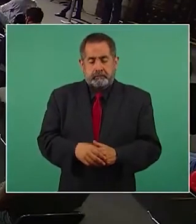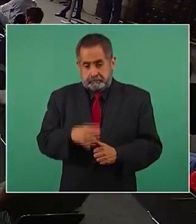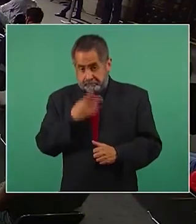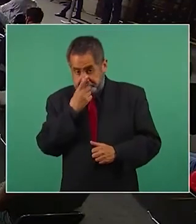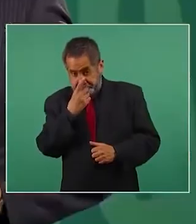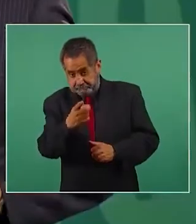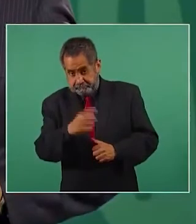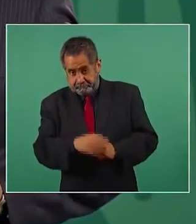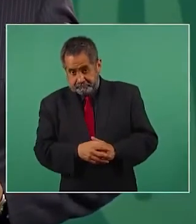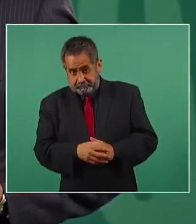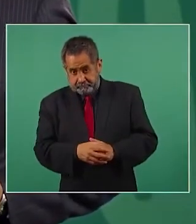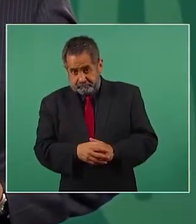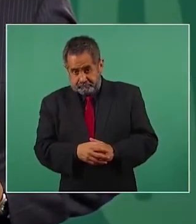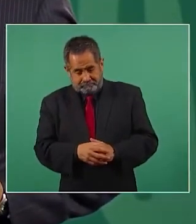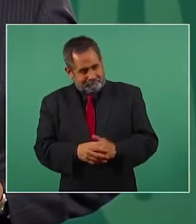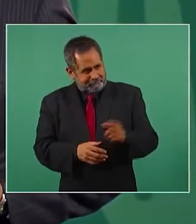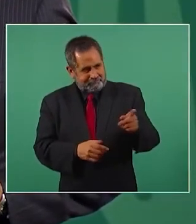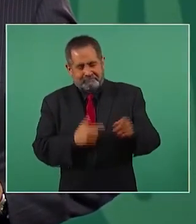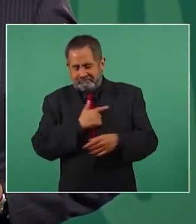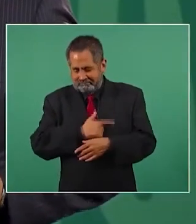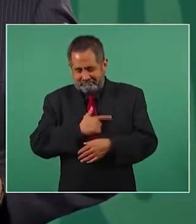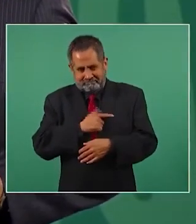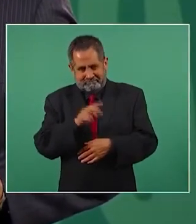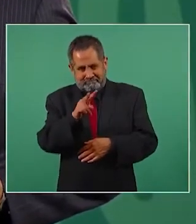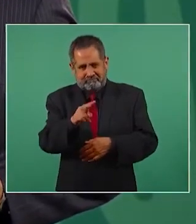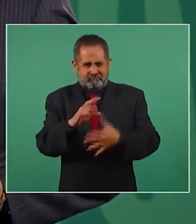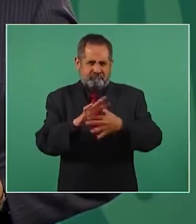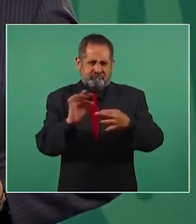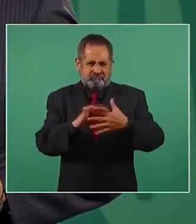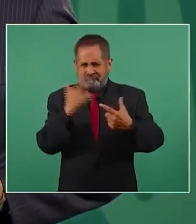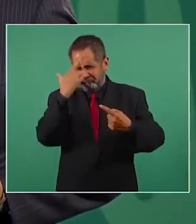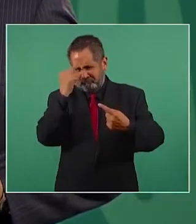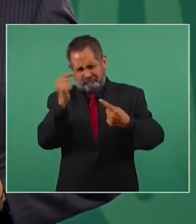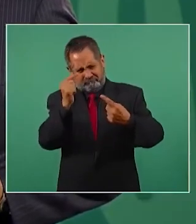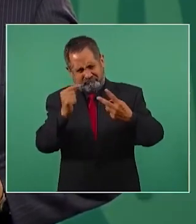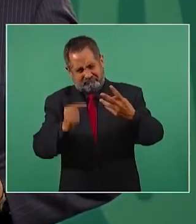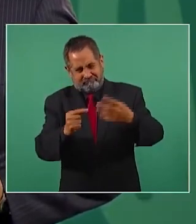cosa, me da muchísimo gusto toda tu argumentación.